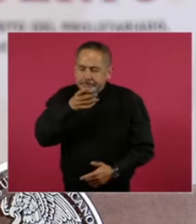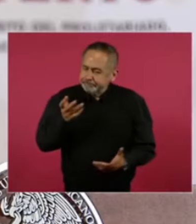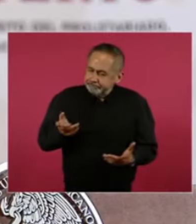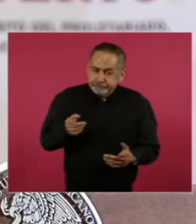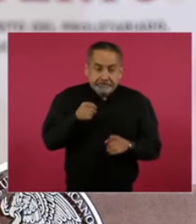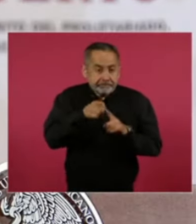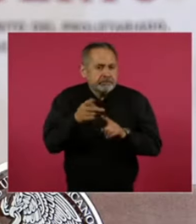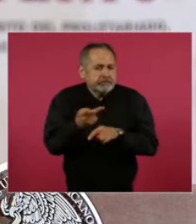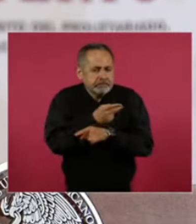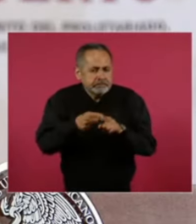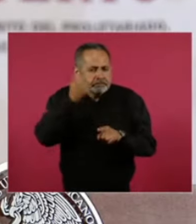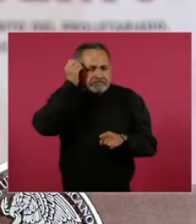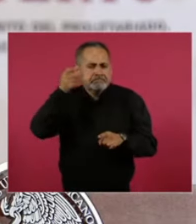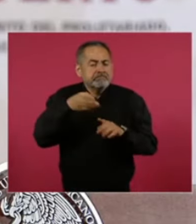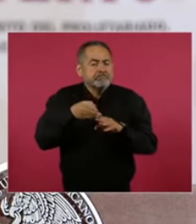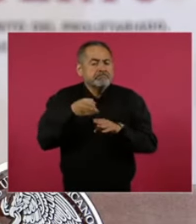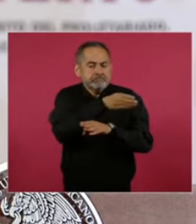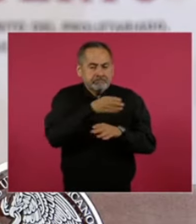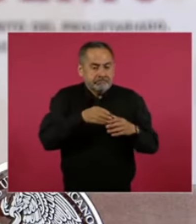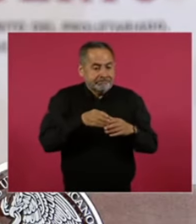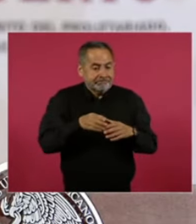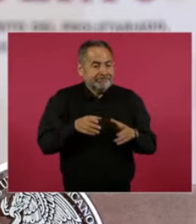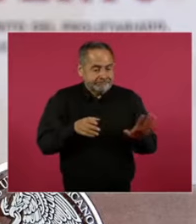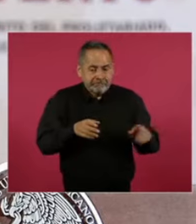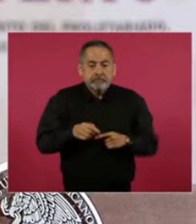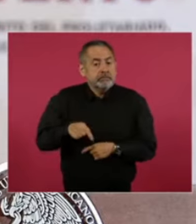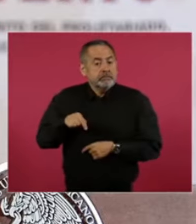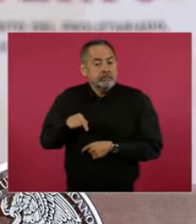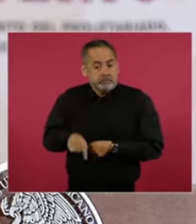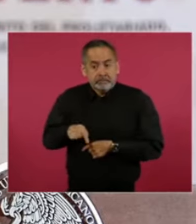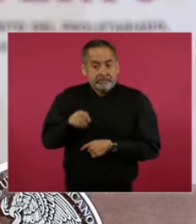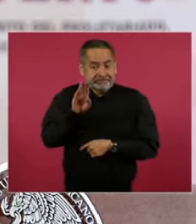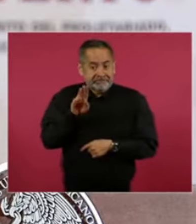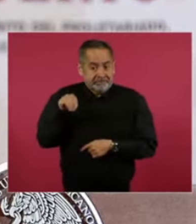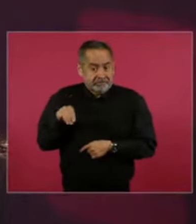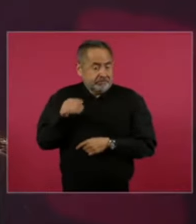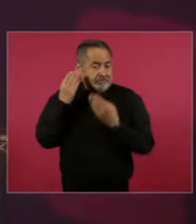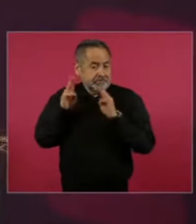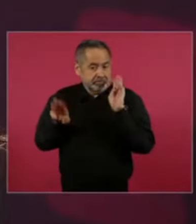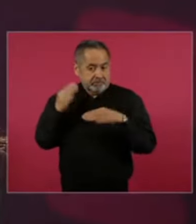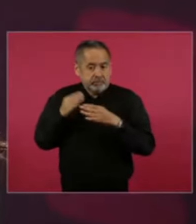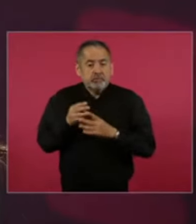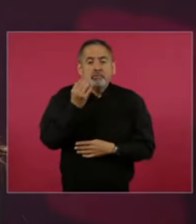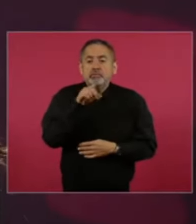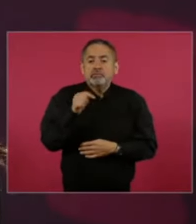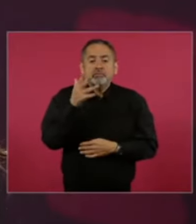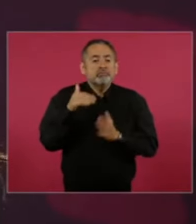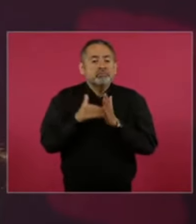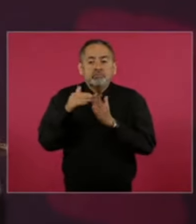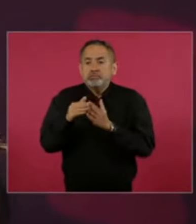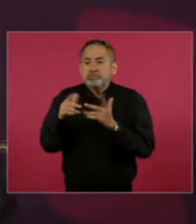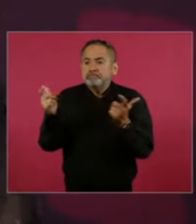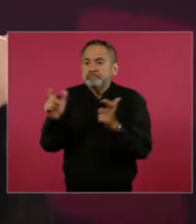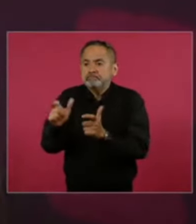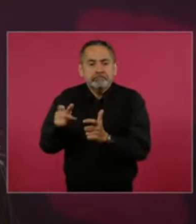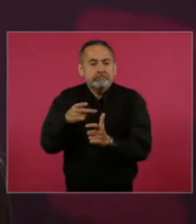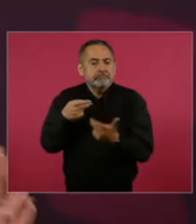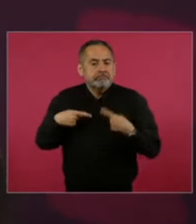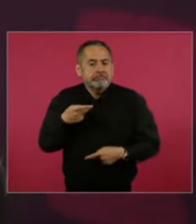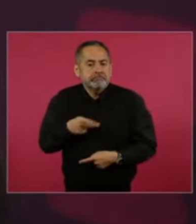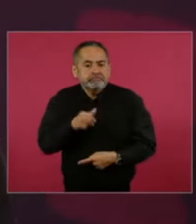en contra de la Cuarta Transformación. Amigos, vamos a ir a esta sección de quién es quién en las mentiras,